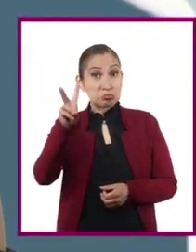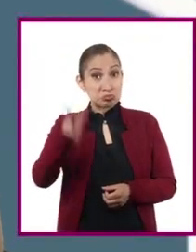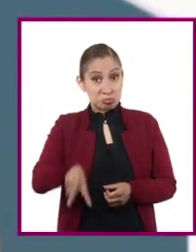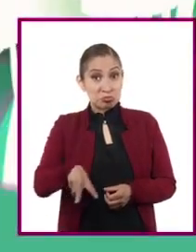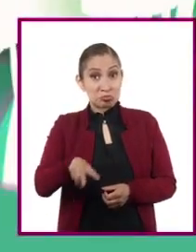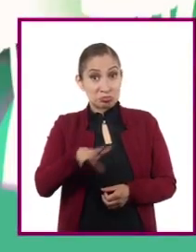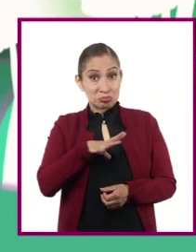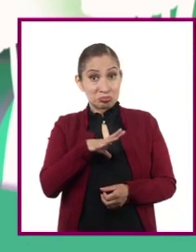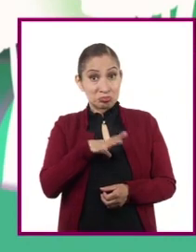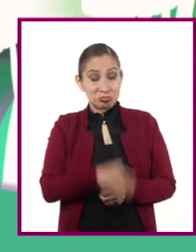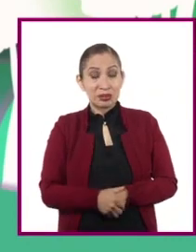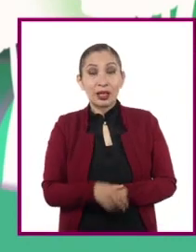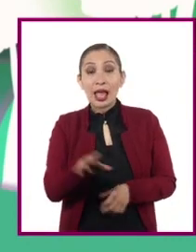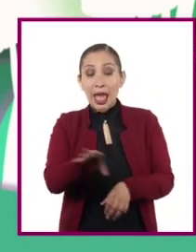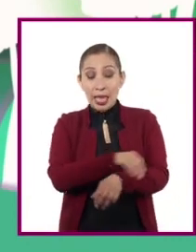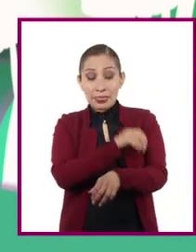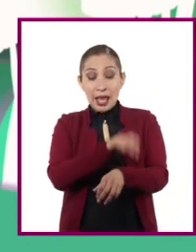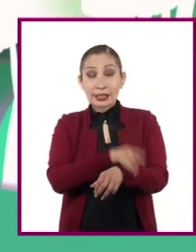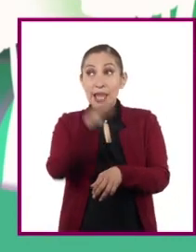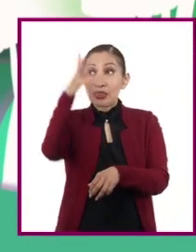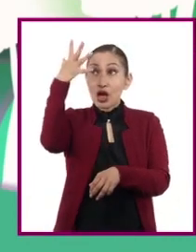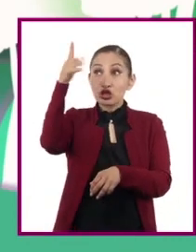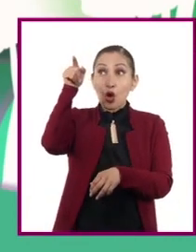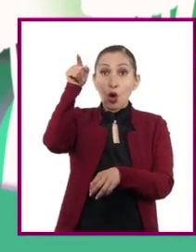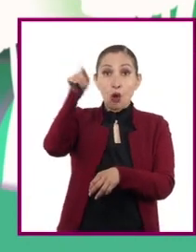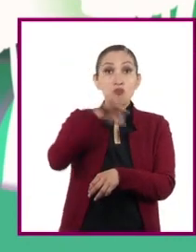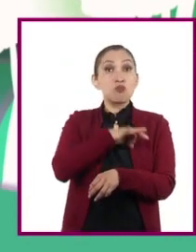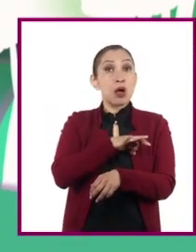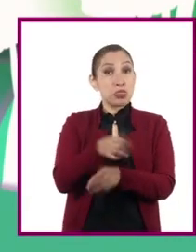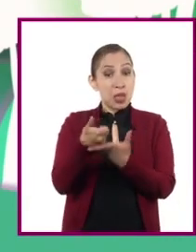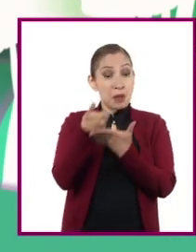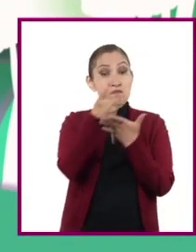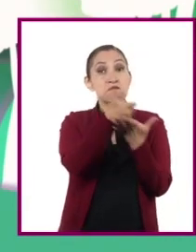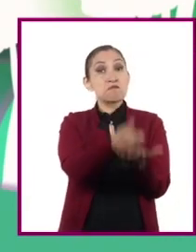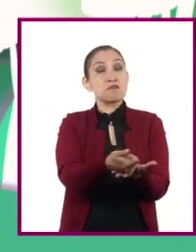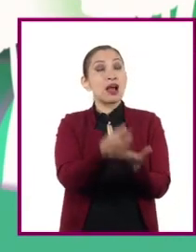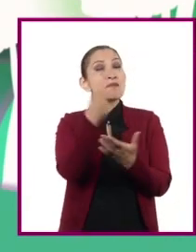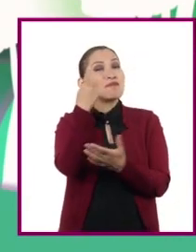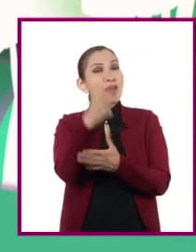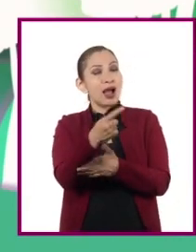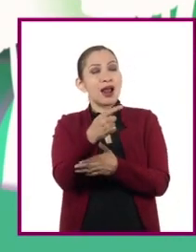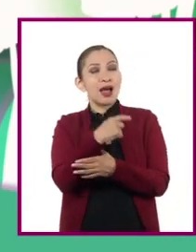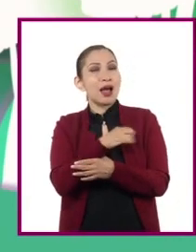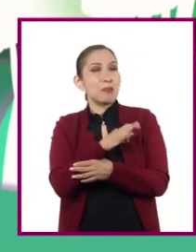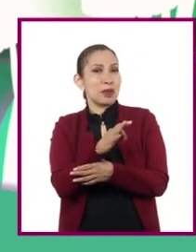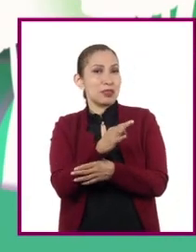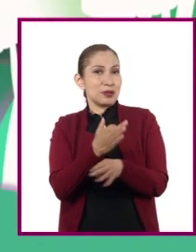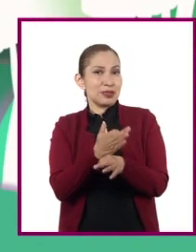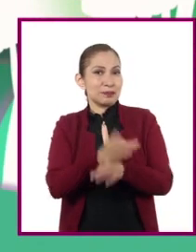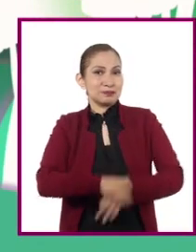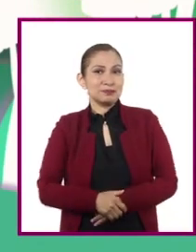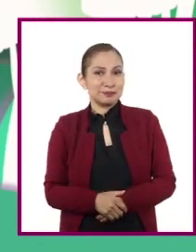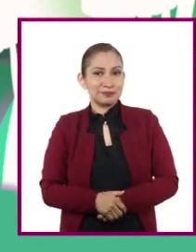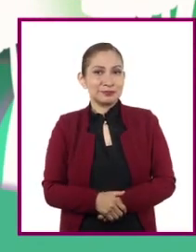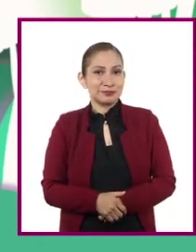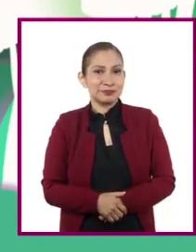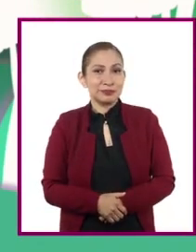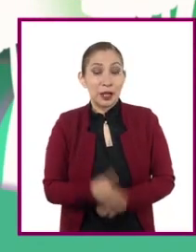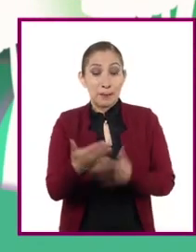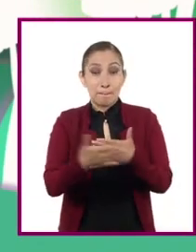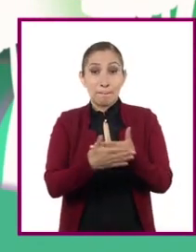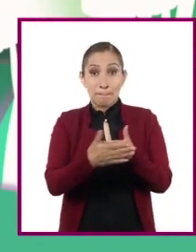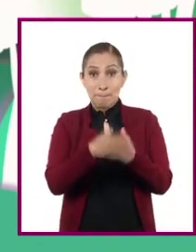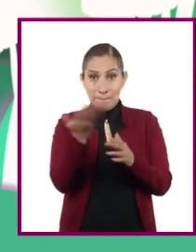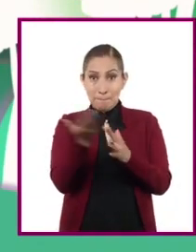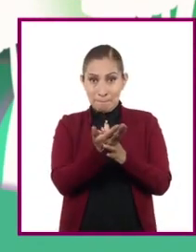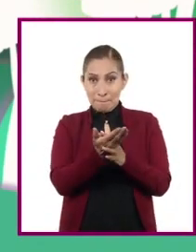Interesante, ¿verdad? Pues la energía solar es una de las mejores alternativas que tenemos hasta ahora. En el